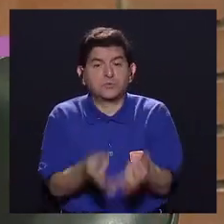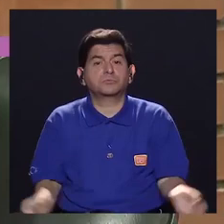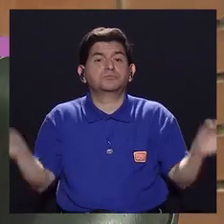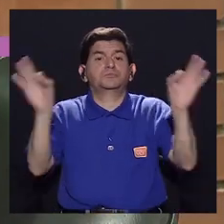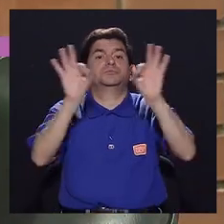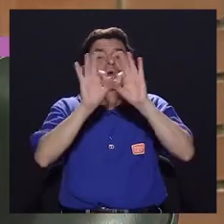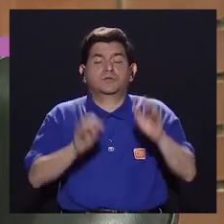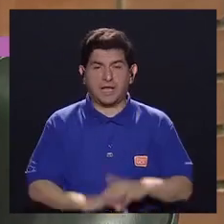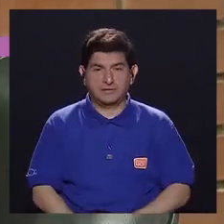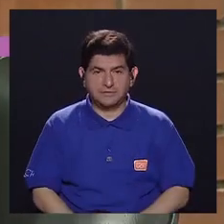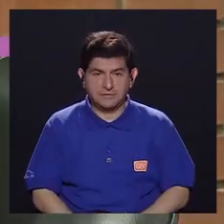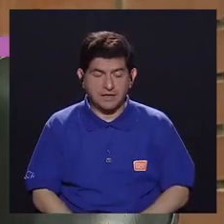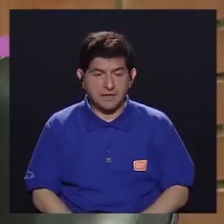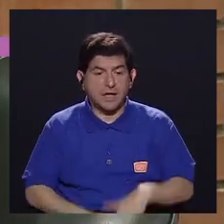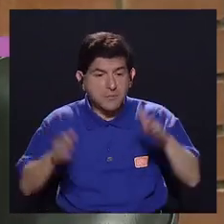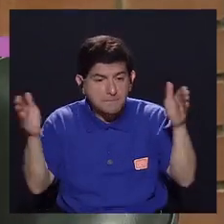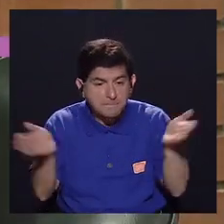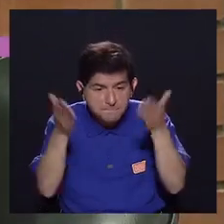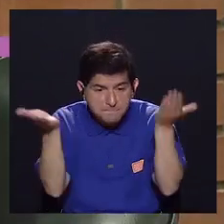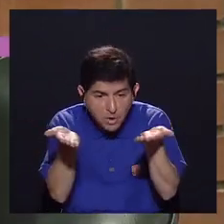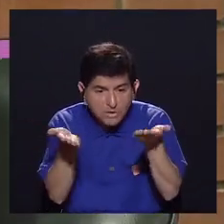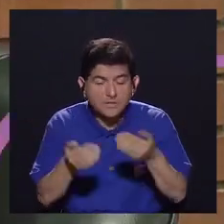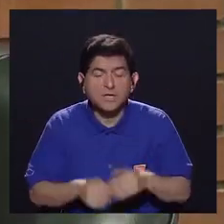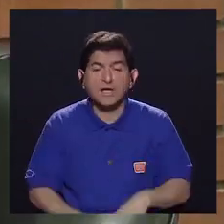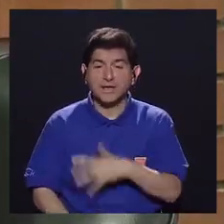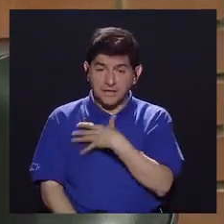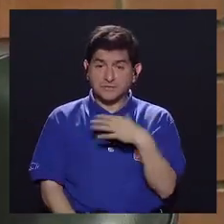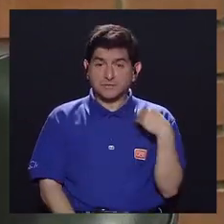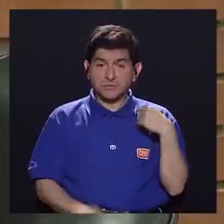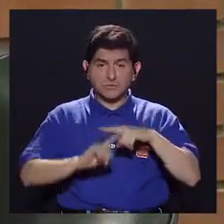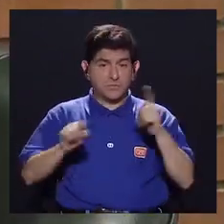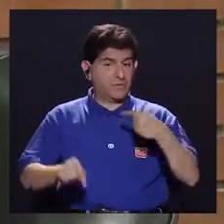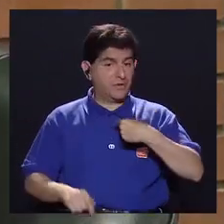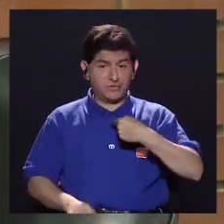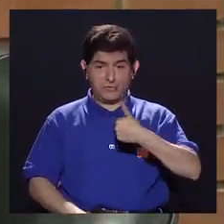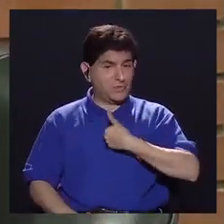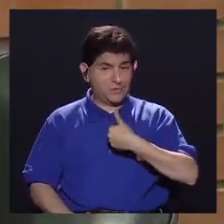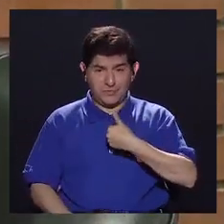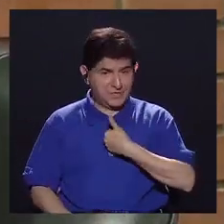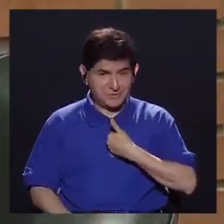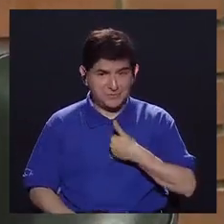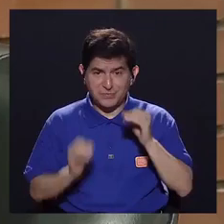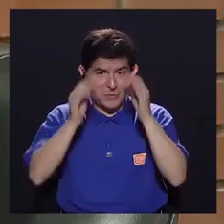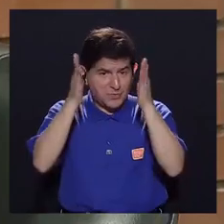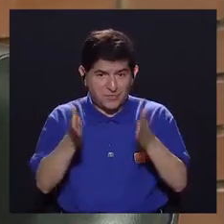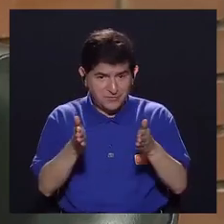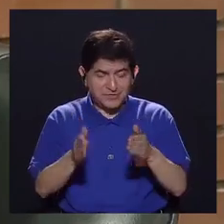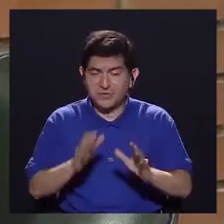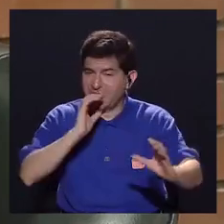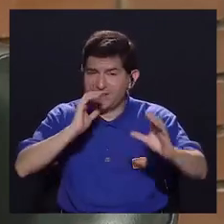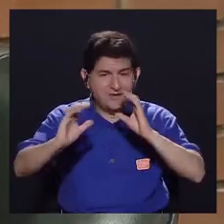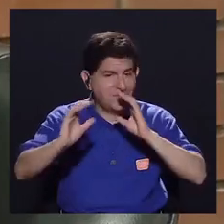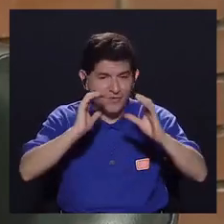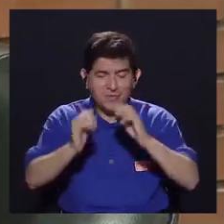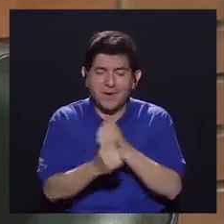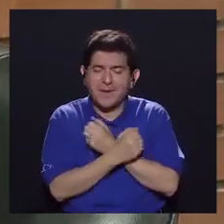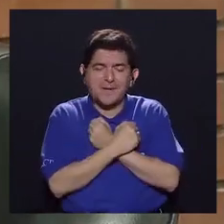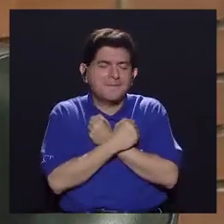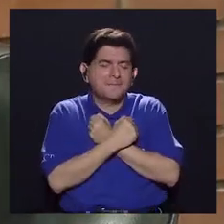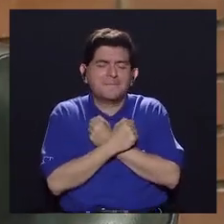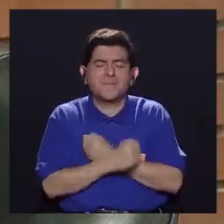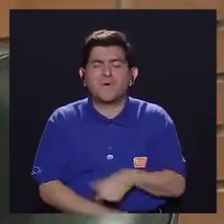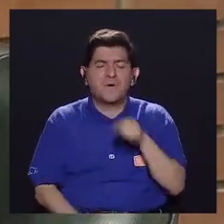en este caso es fundamental. El papel del docente es de motivar, de incentivar ese gusto. Pero si yo no lo tengo como profesora, yo